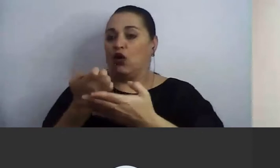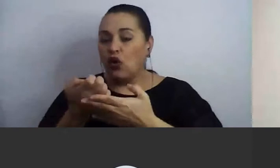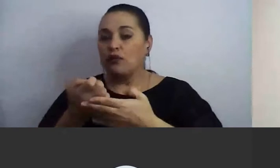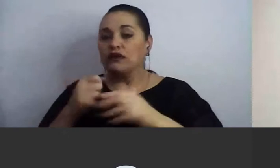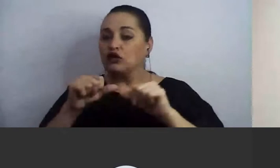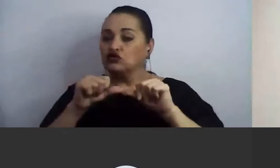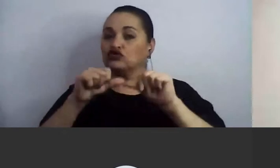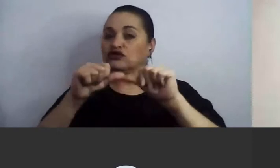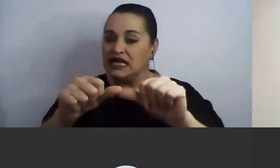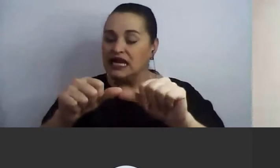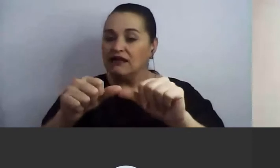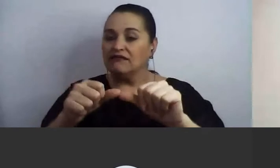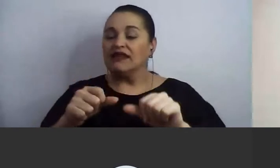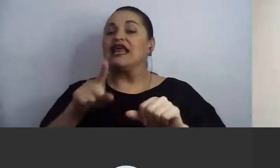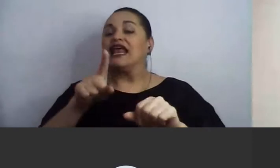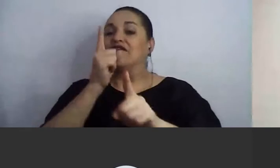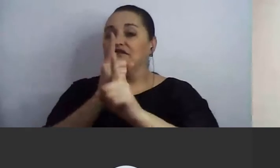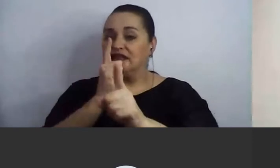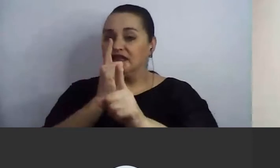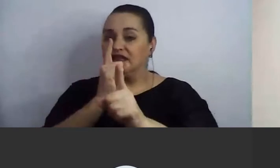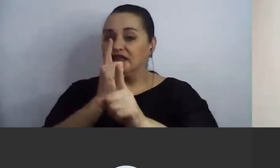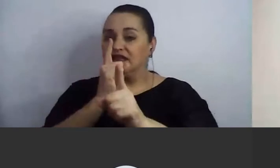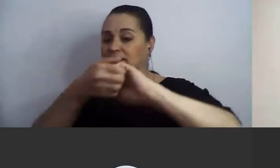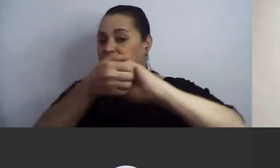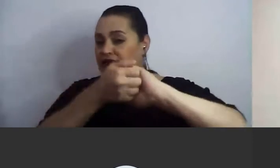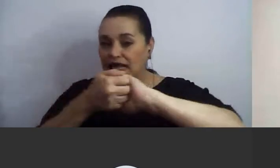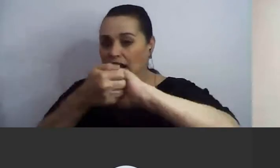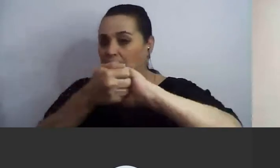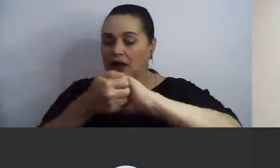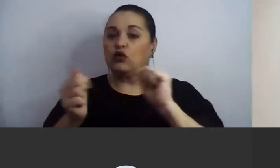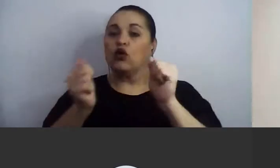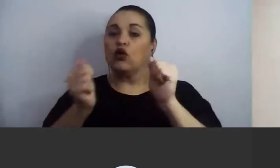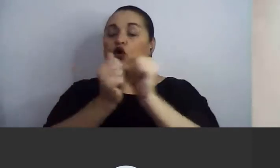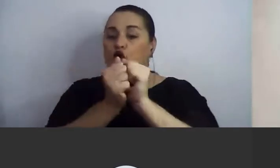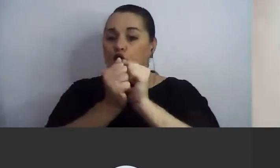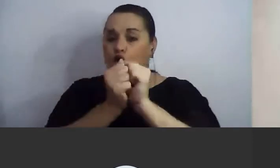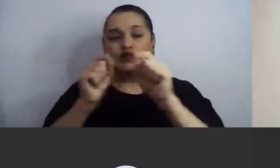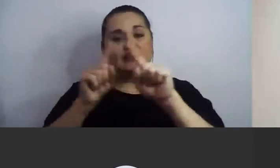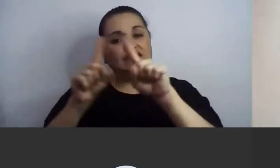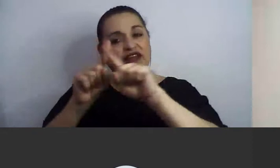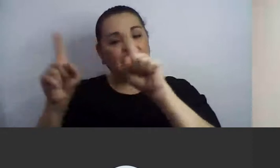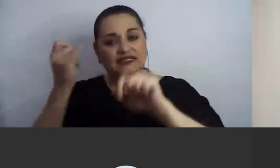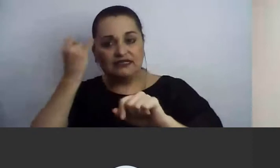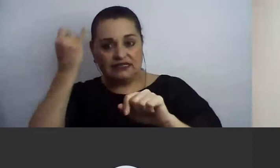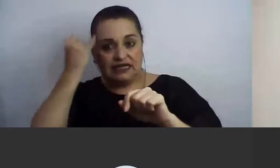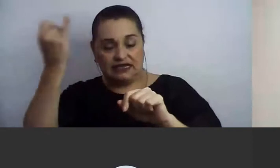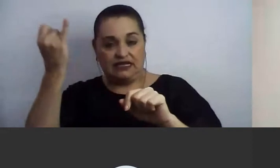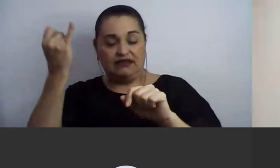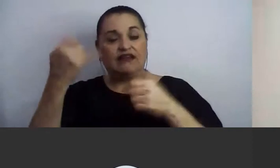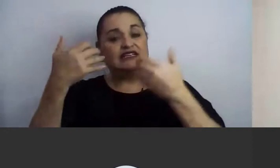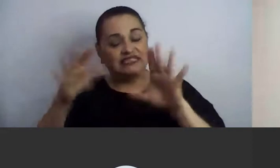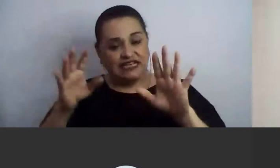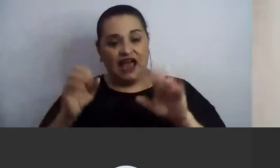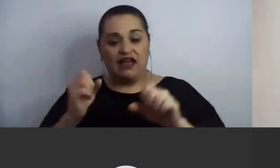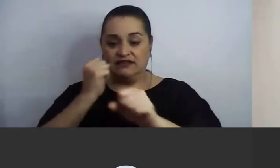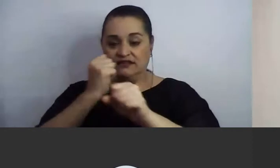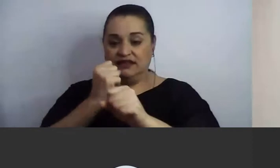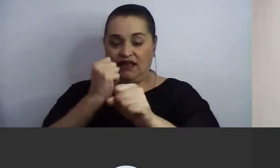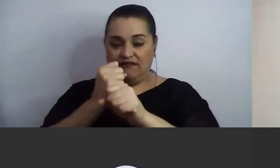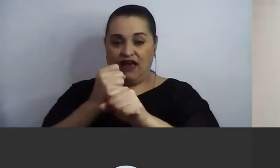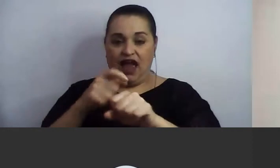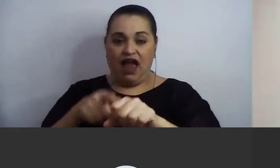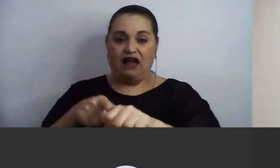económica efectivamente esté de la mano con las diferentes iniciativas que ya se han venido trabajando a lo